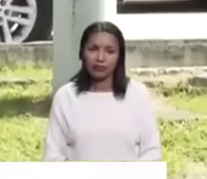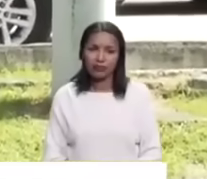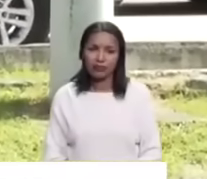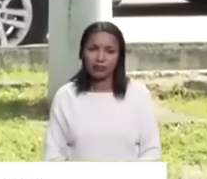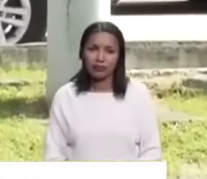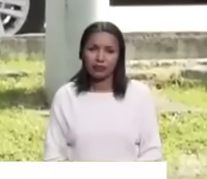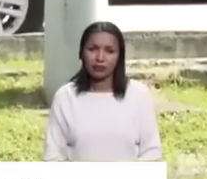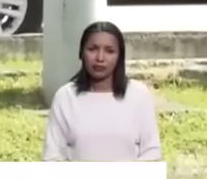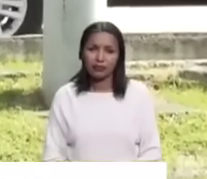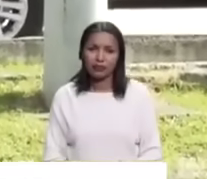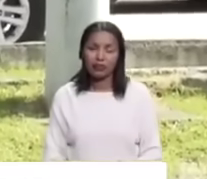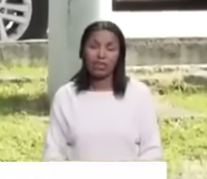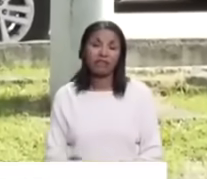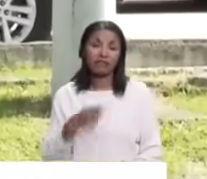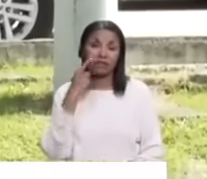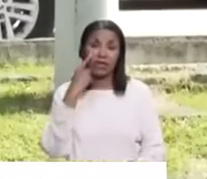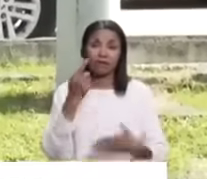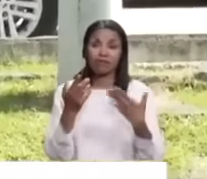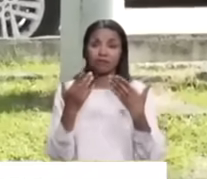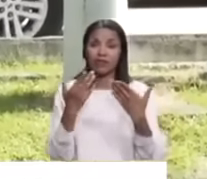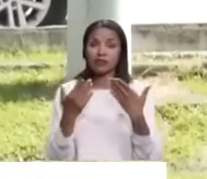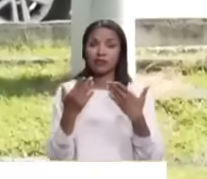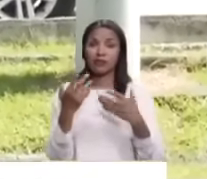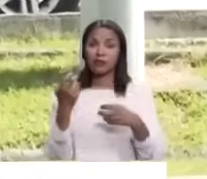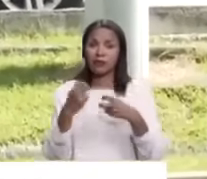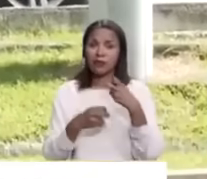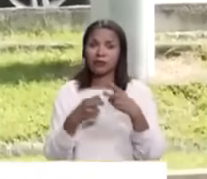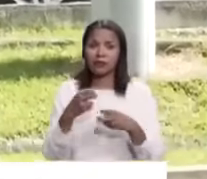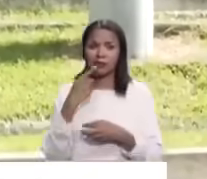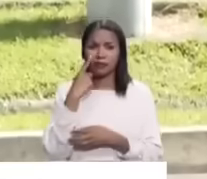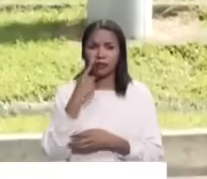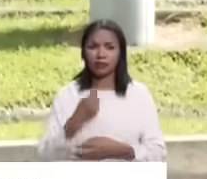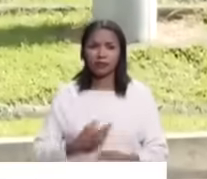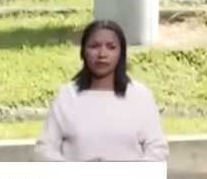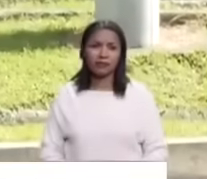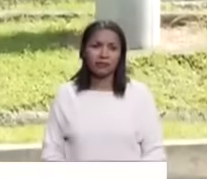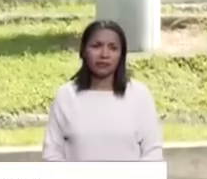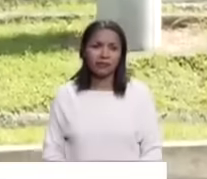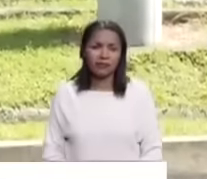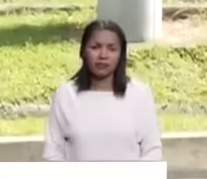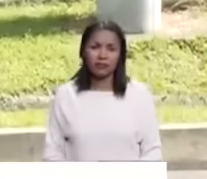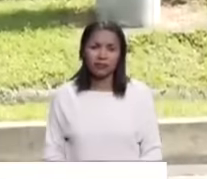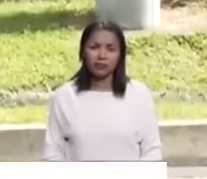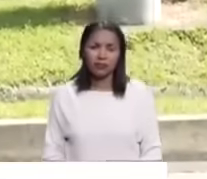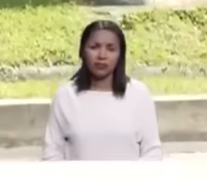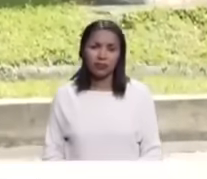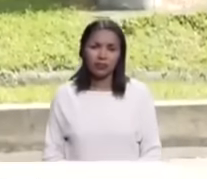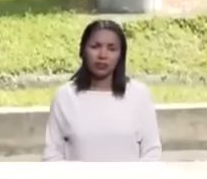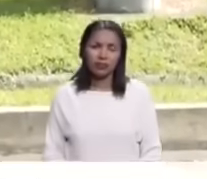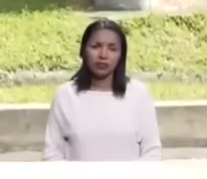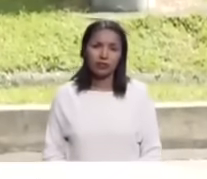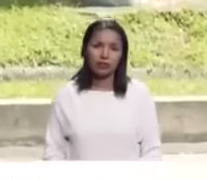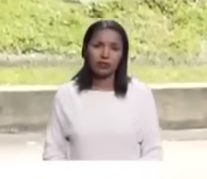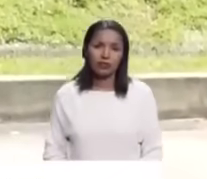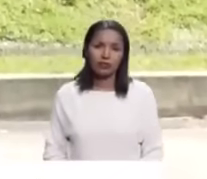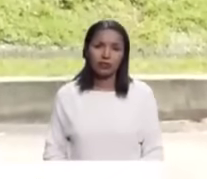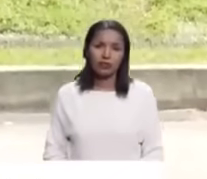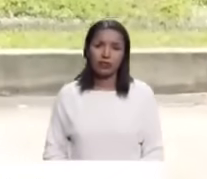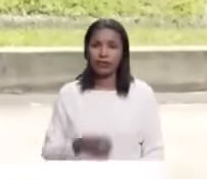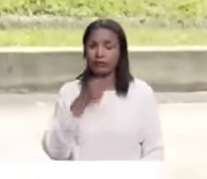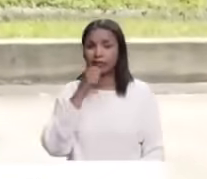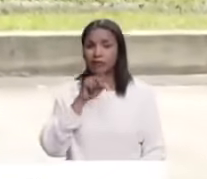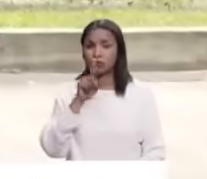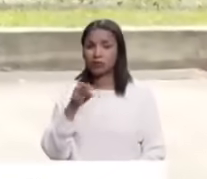o una presunta trifulca que se puede... Fue un momento muy atemorizante, me imagino. Exacto.